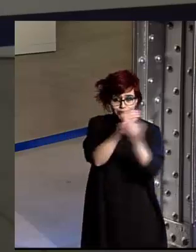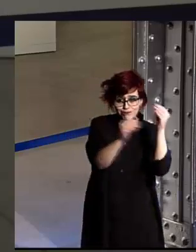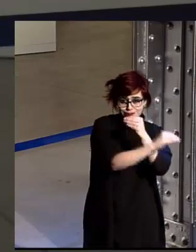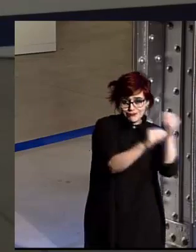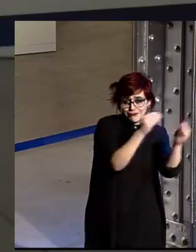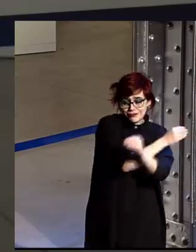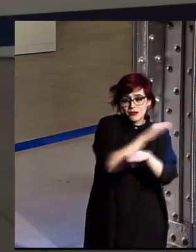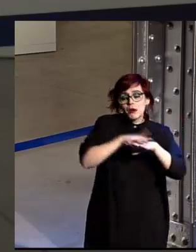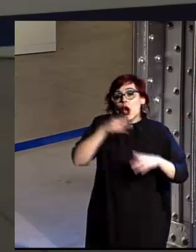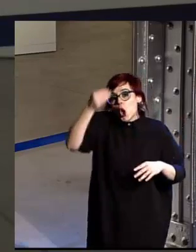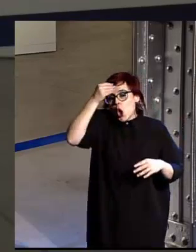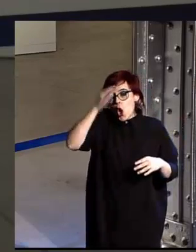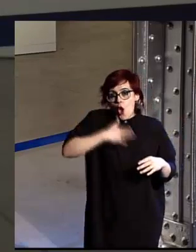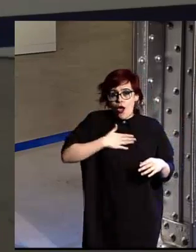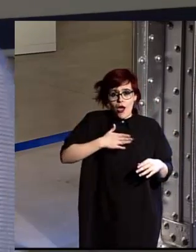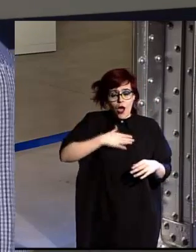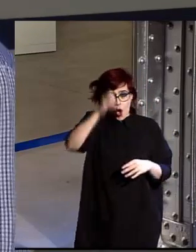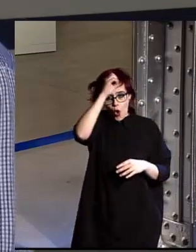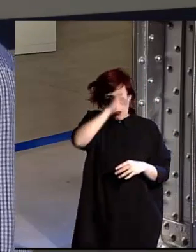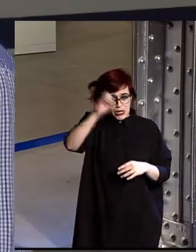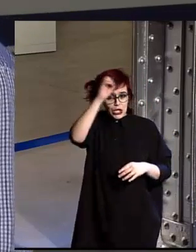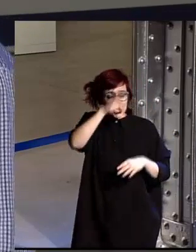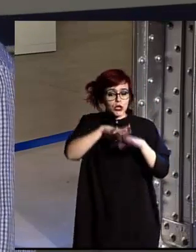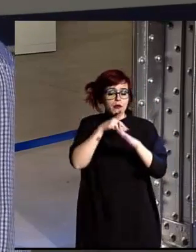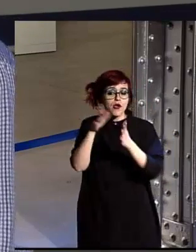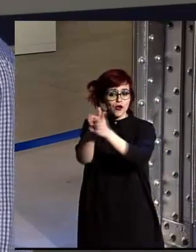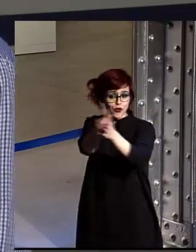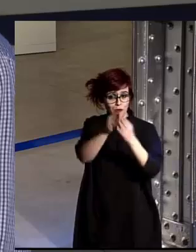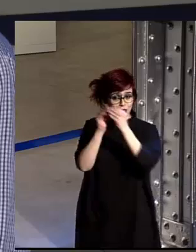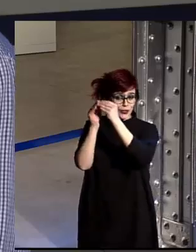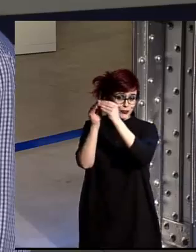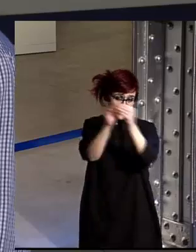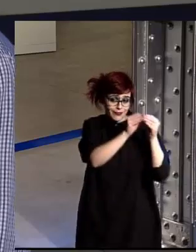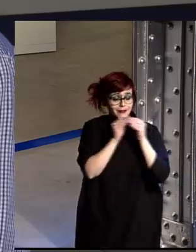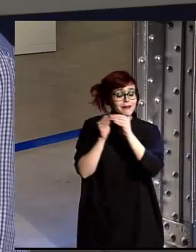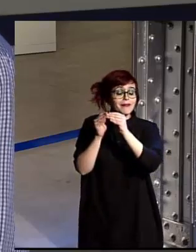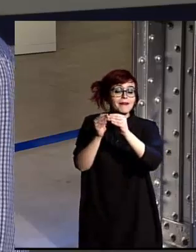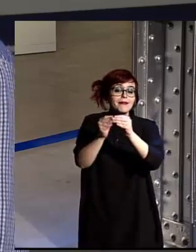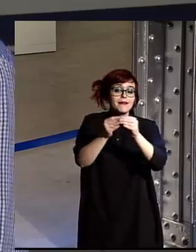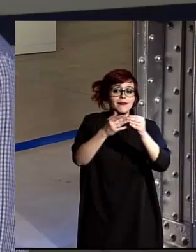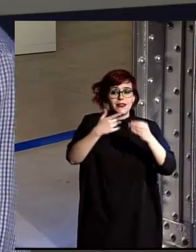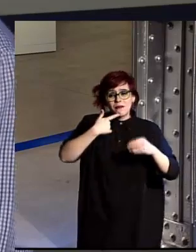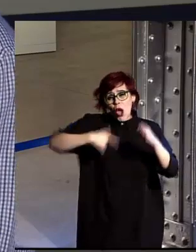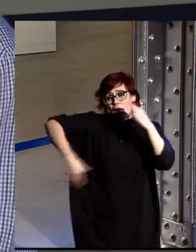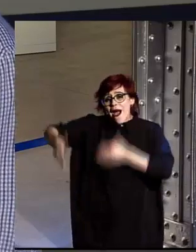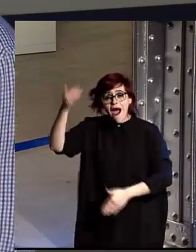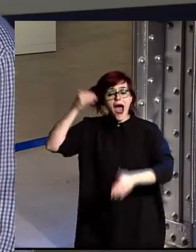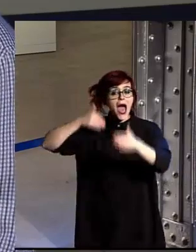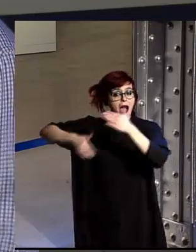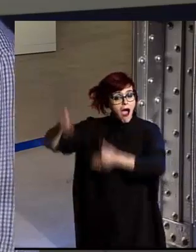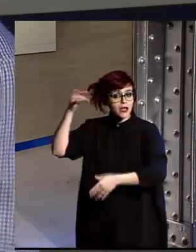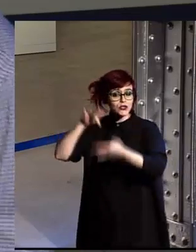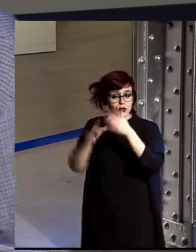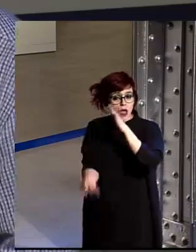Yo creo, y es mi opinión, vamos, mi opinión compartida con otros colegas especialistas, que es tan antigua